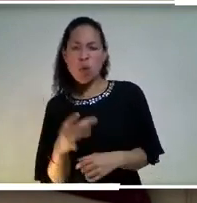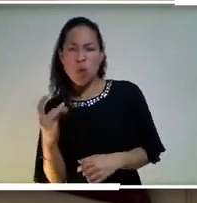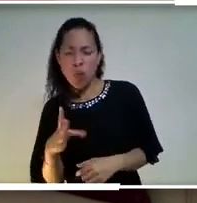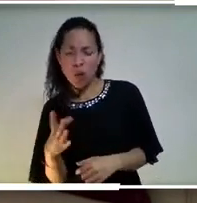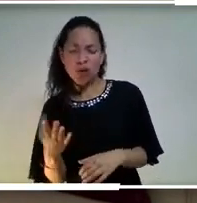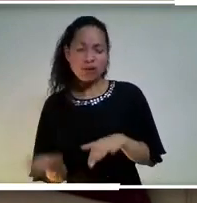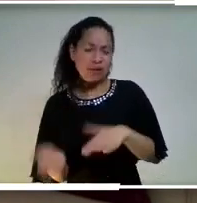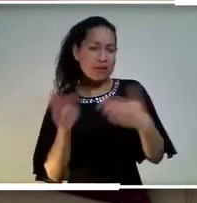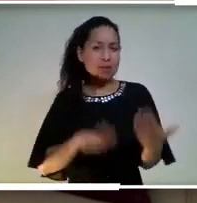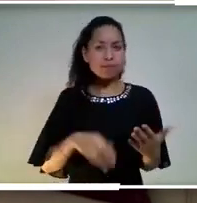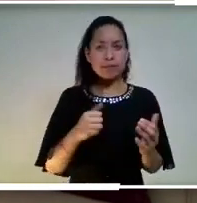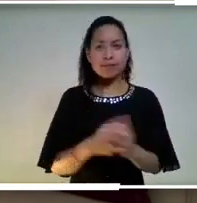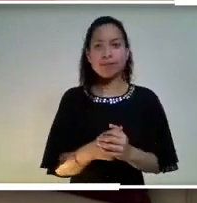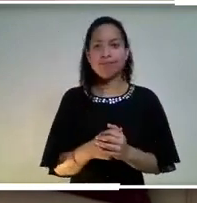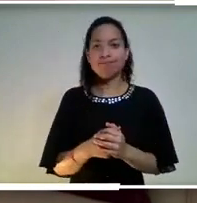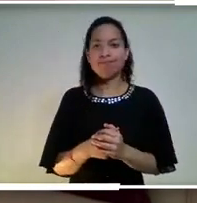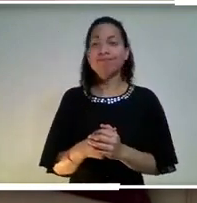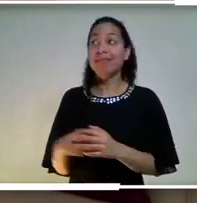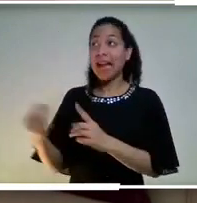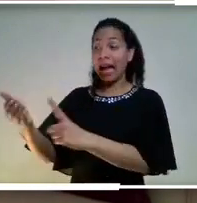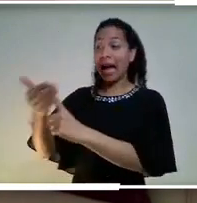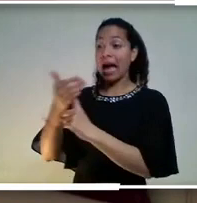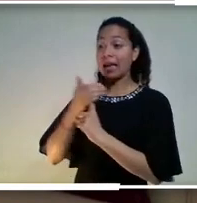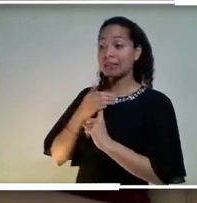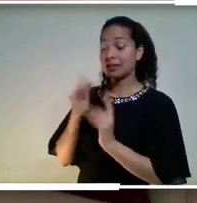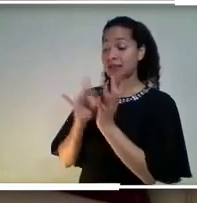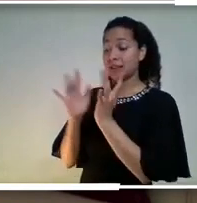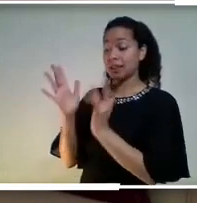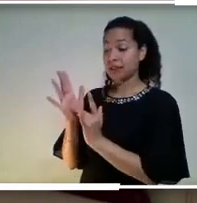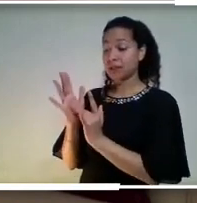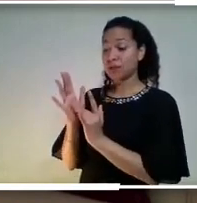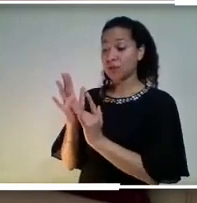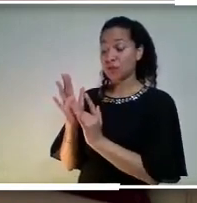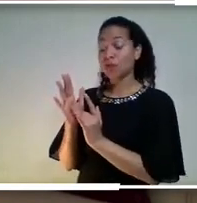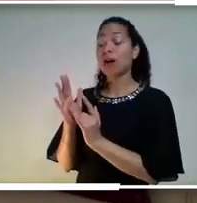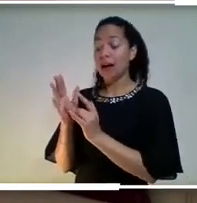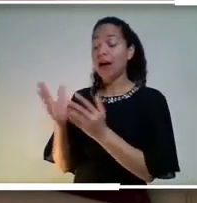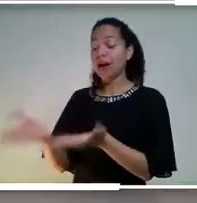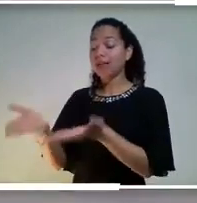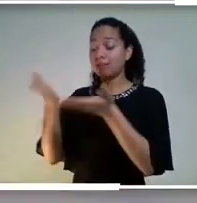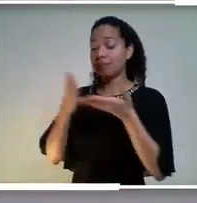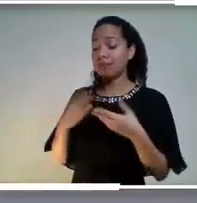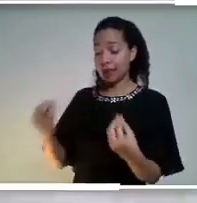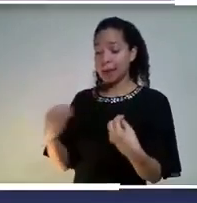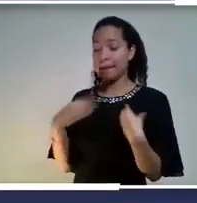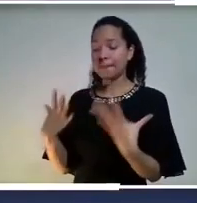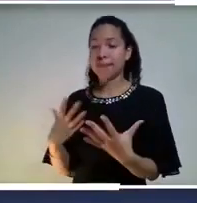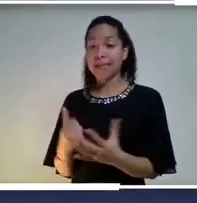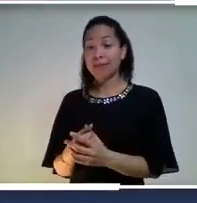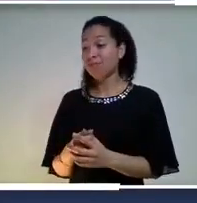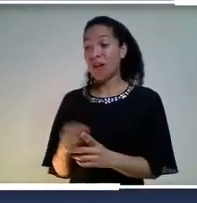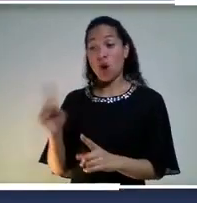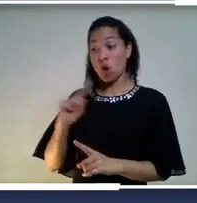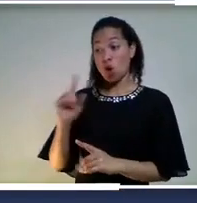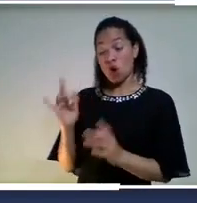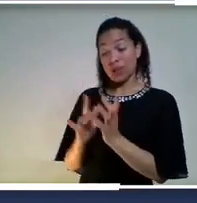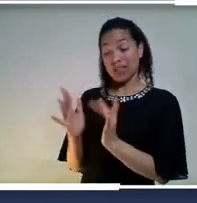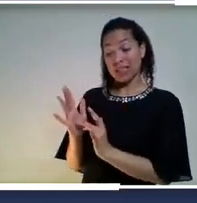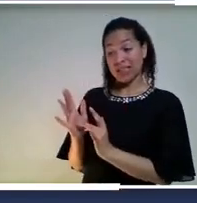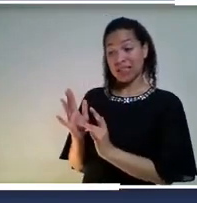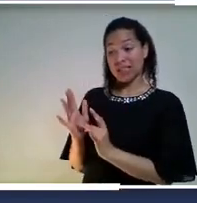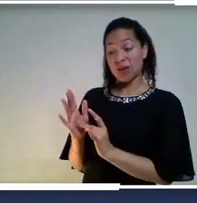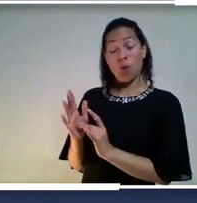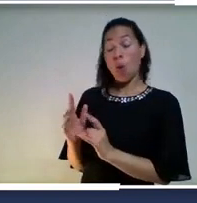vida el que no tiene el hijo de dios no tiene la vida por eso pregunto estás listo